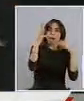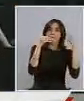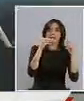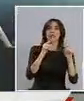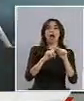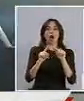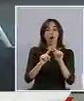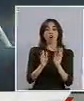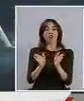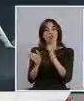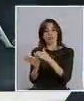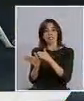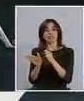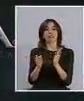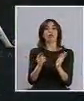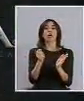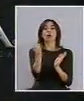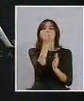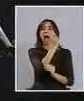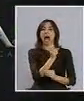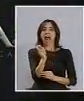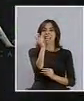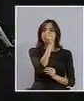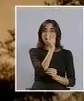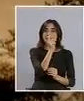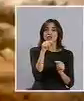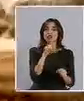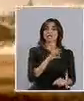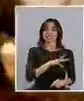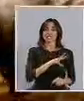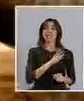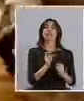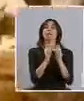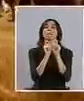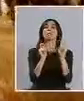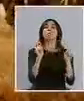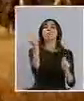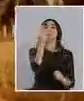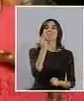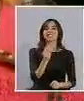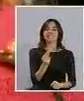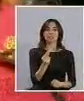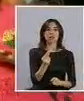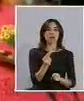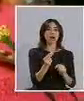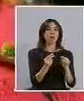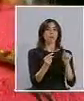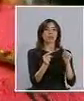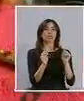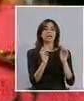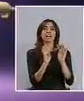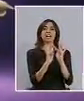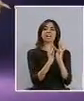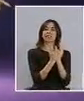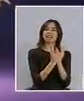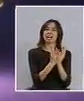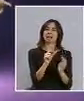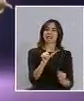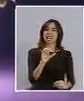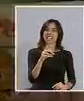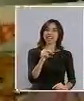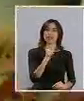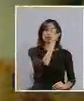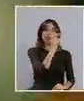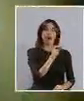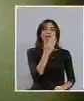los sectores en que la animación Made in Chile está liderando es en la publicidad y los integrantes de leyenda son los precursores del rubro. Personajes como